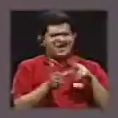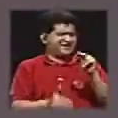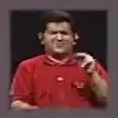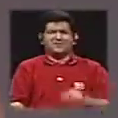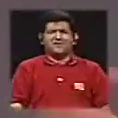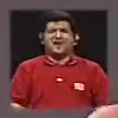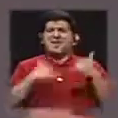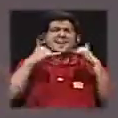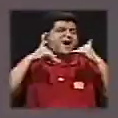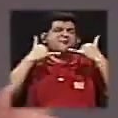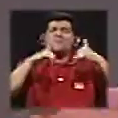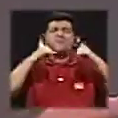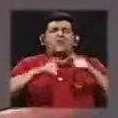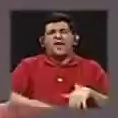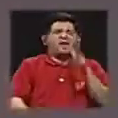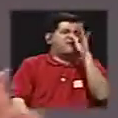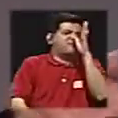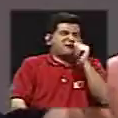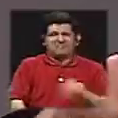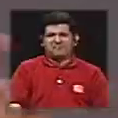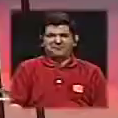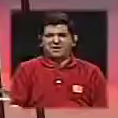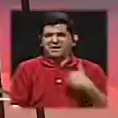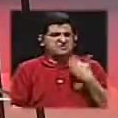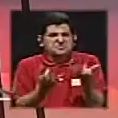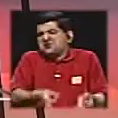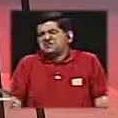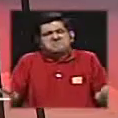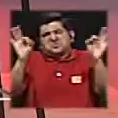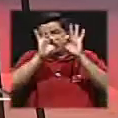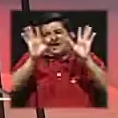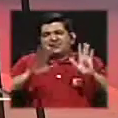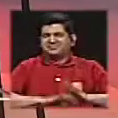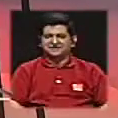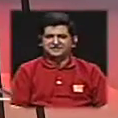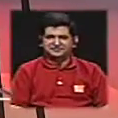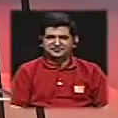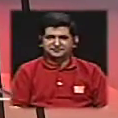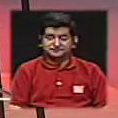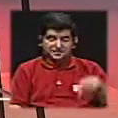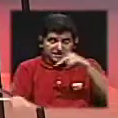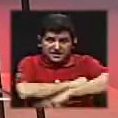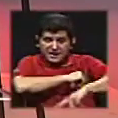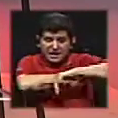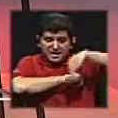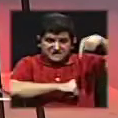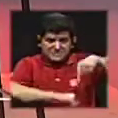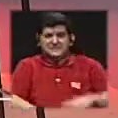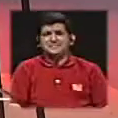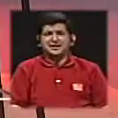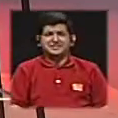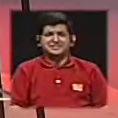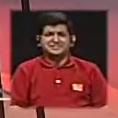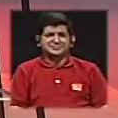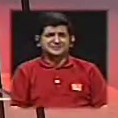tomaron como un juego, como un vacilón, ¿verdad? Como algo que no tiene trascendencia. Este país viene dando